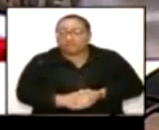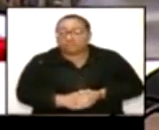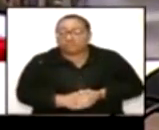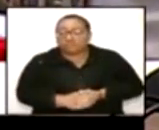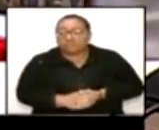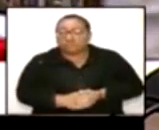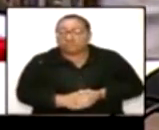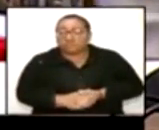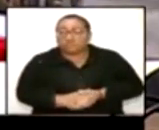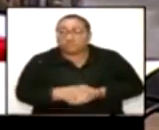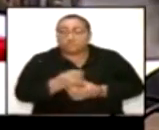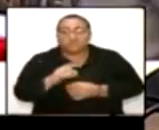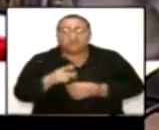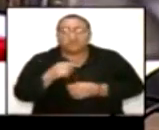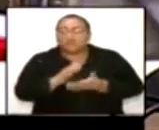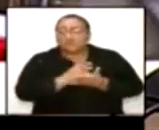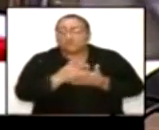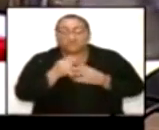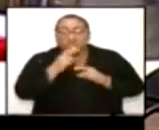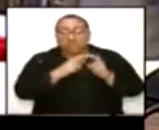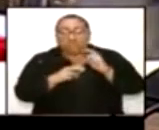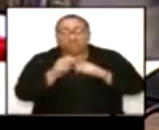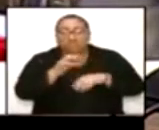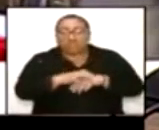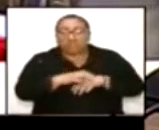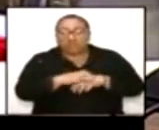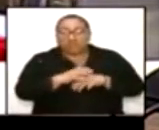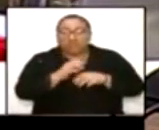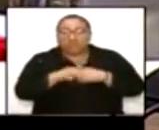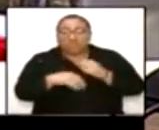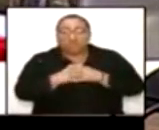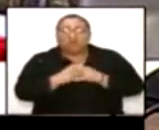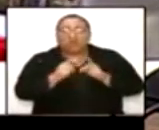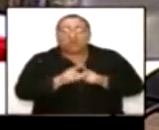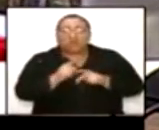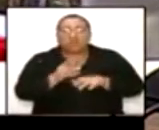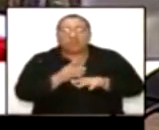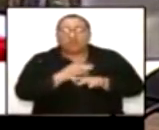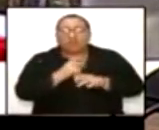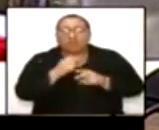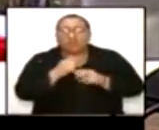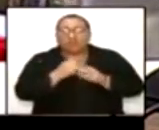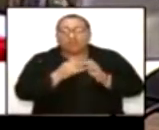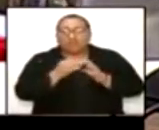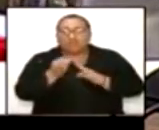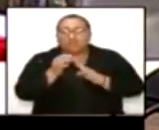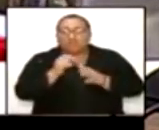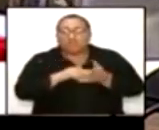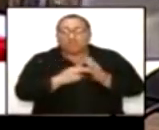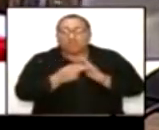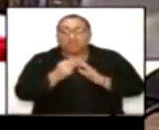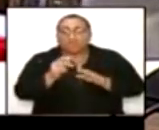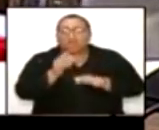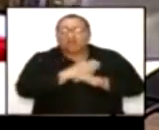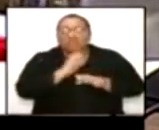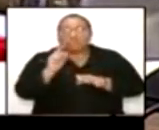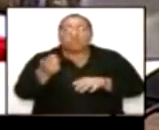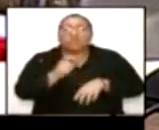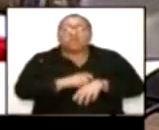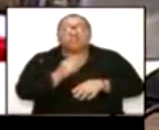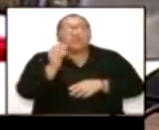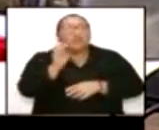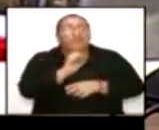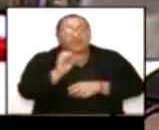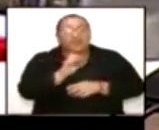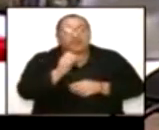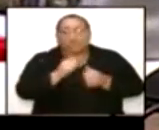ni siquiera pudo ser objeto de una evaluación médica al amparo de este protocolo porque el tiempo había pasado. A pesar de que esa niña fue a una primera